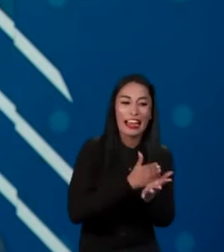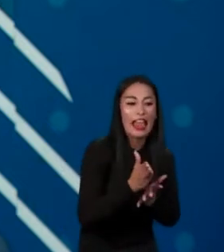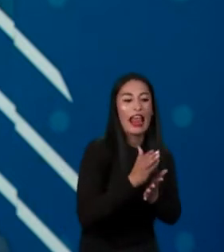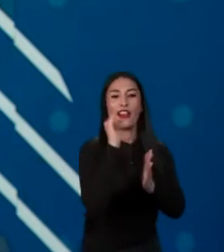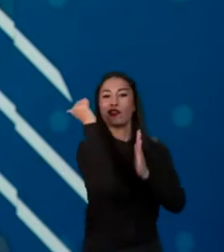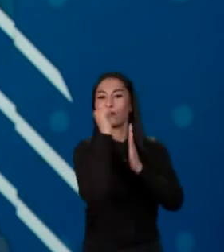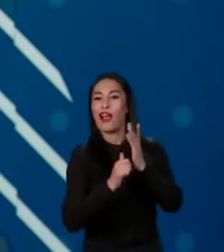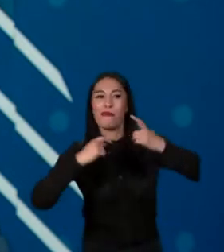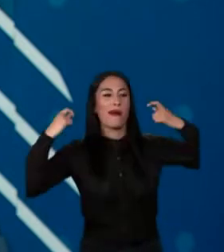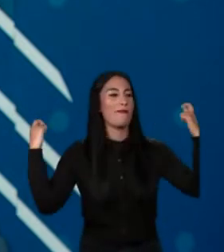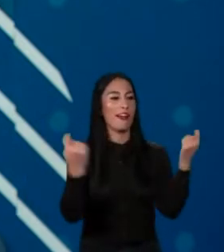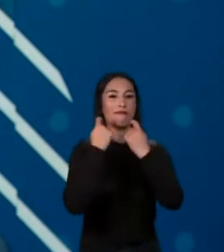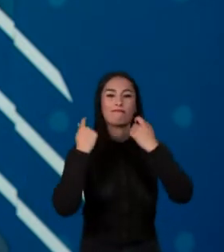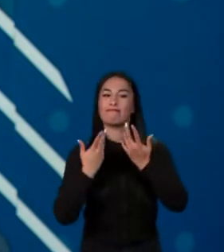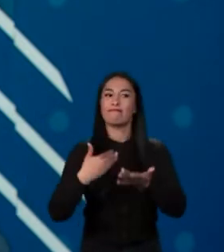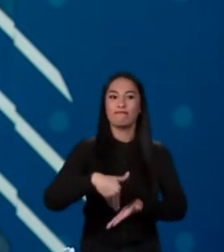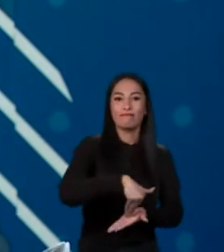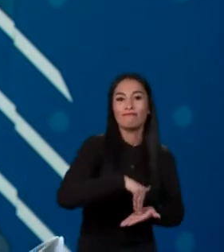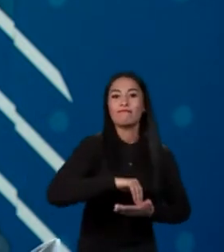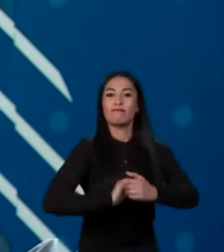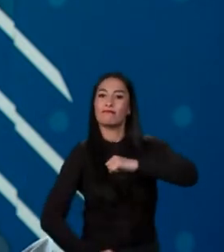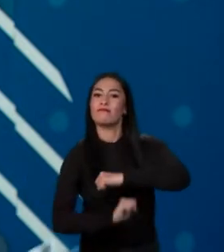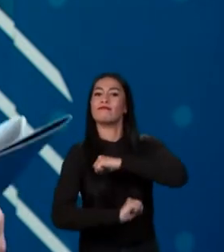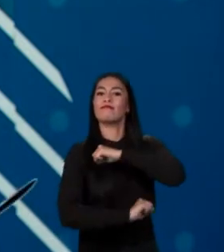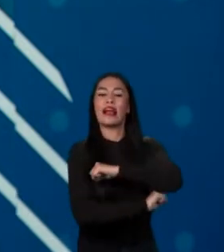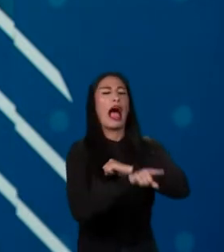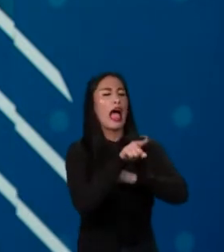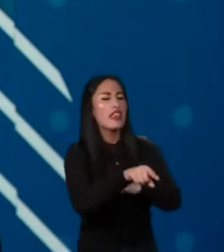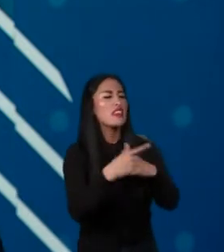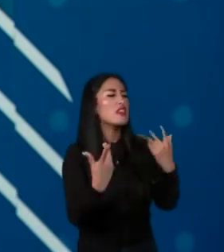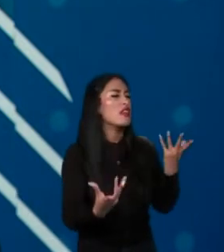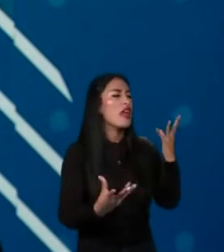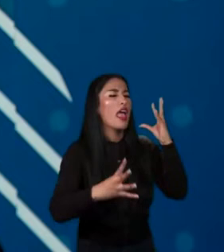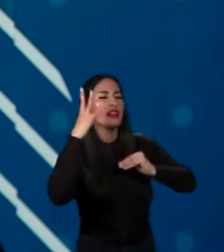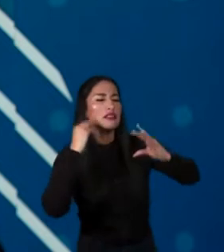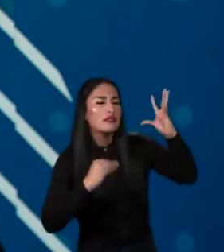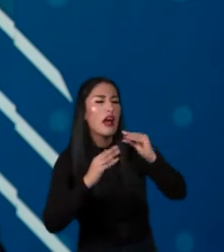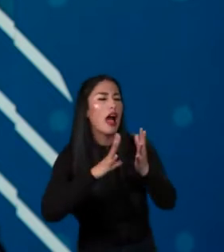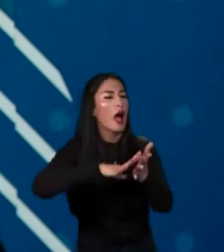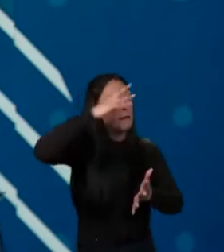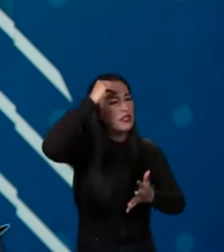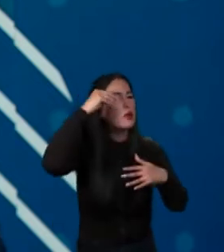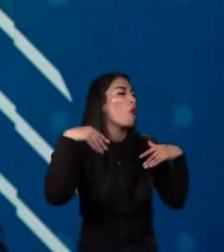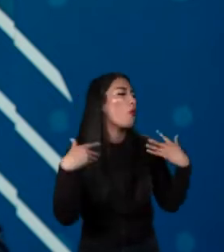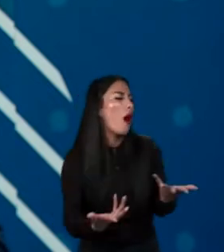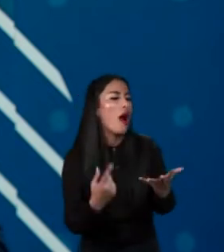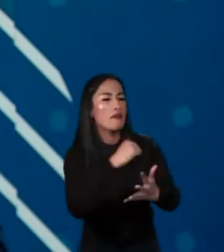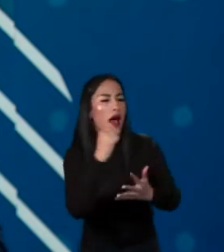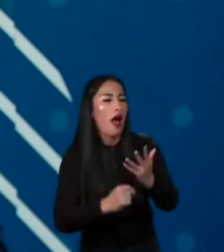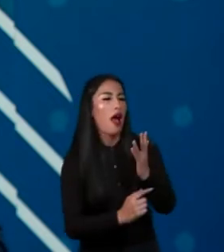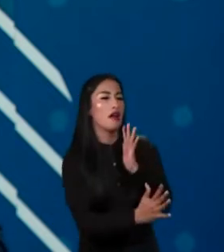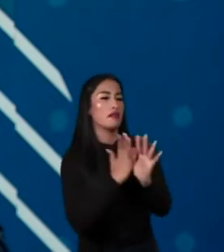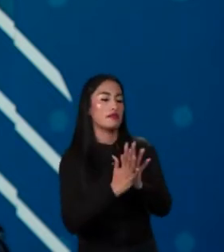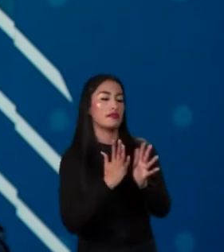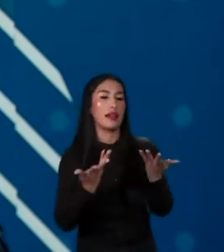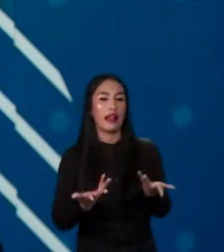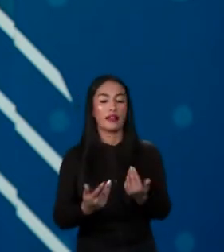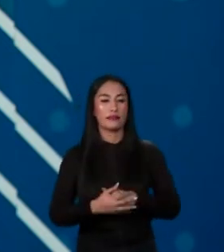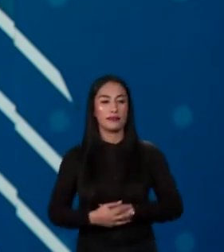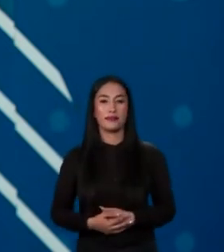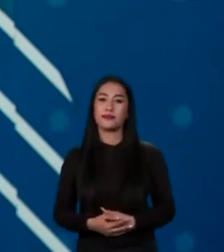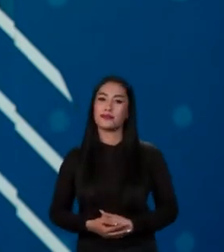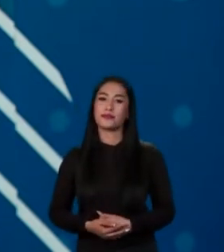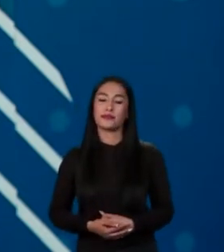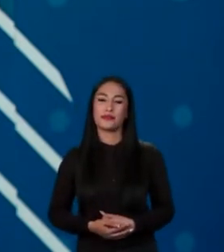sido los aprendizajes allí que ha tenido la universidad y las recomendaciones para el sector en cuanto a esos aprendizajes